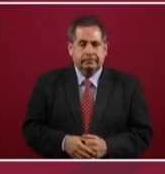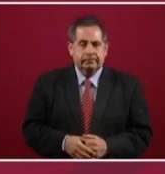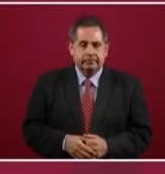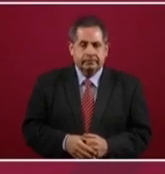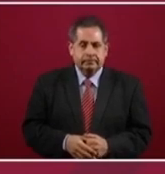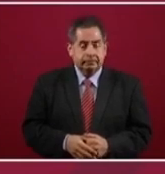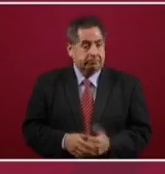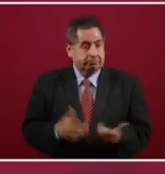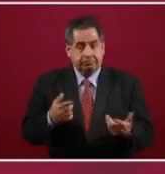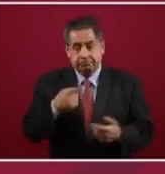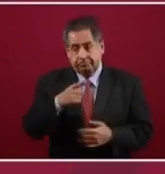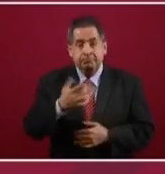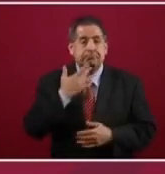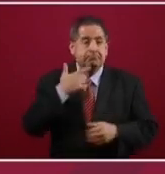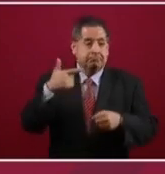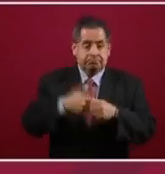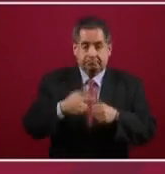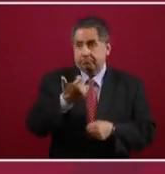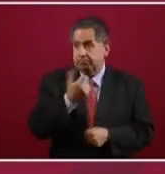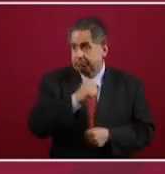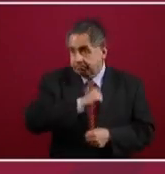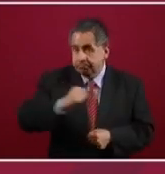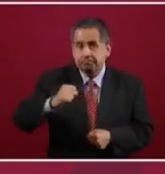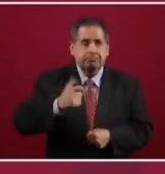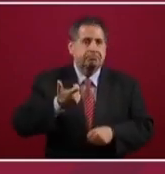Y vámonos el gasolinazo.